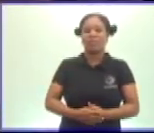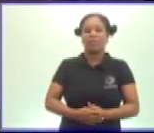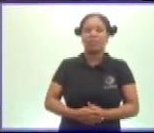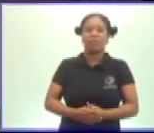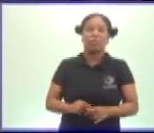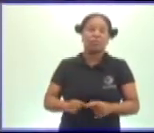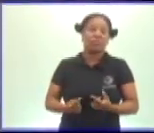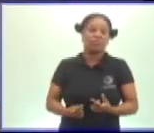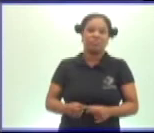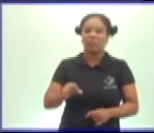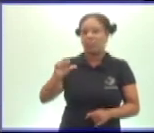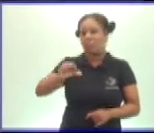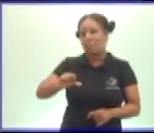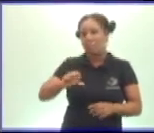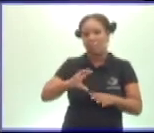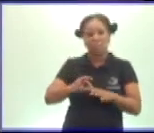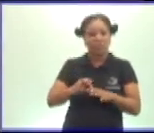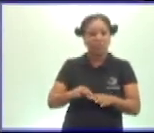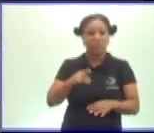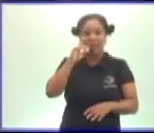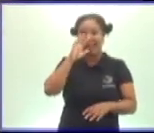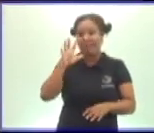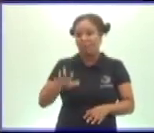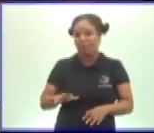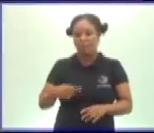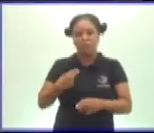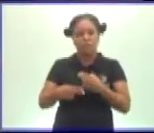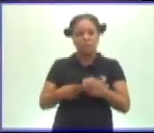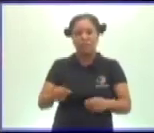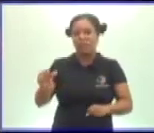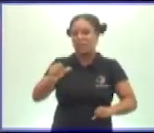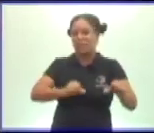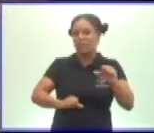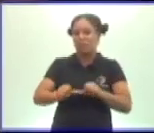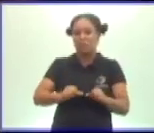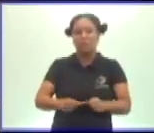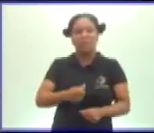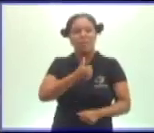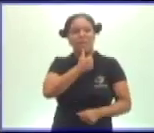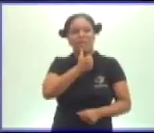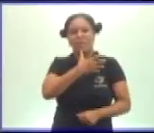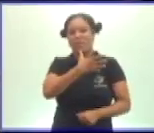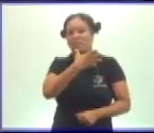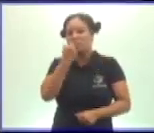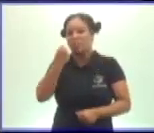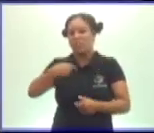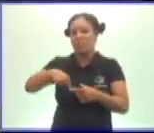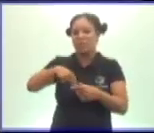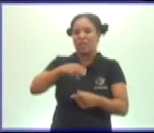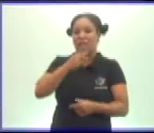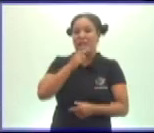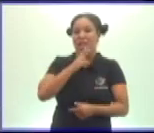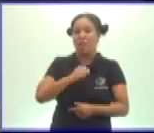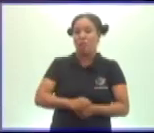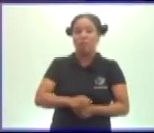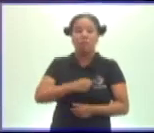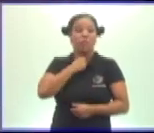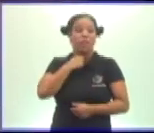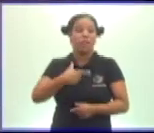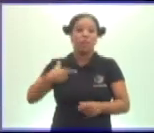Desafortunadamente, lo que la naturaleza no hace es que todas las sustancias sean fácilmente solubles en agua. El petróleo, por ejemplo.